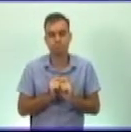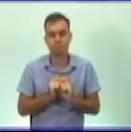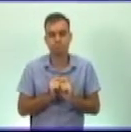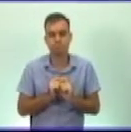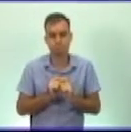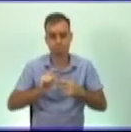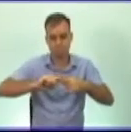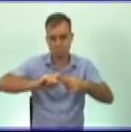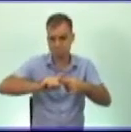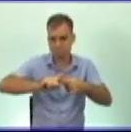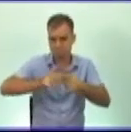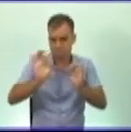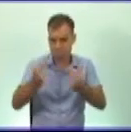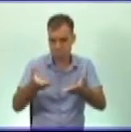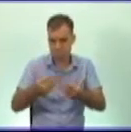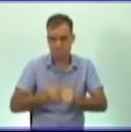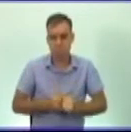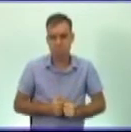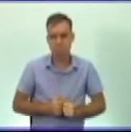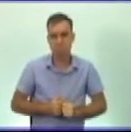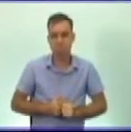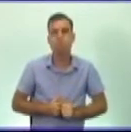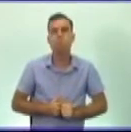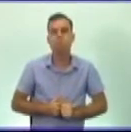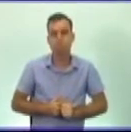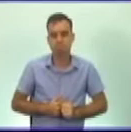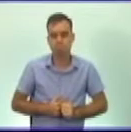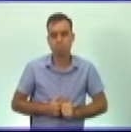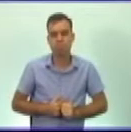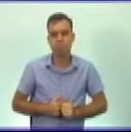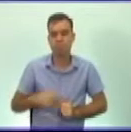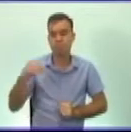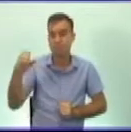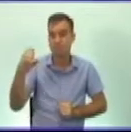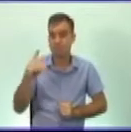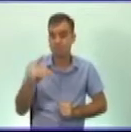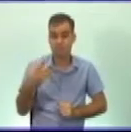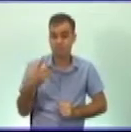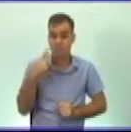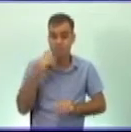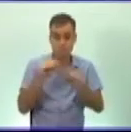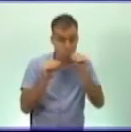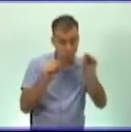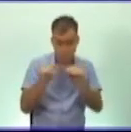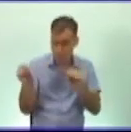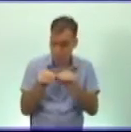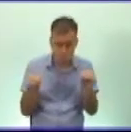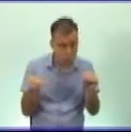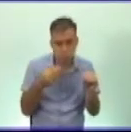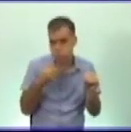cateto adyacente, ¿verdad? Por tanto, vamos a despejar.